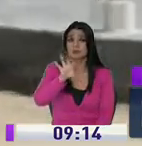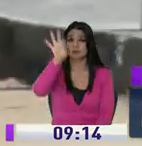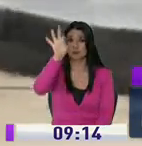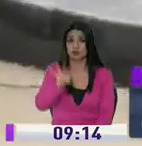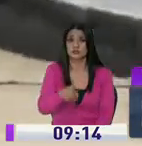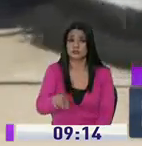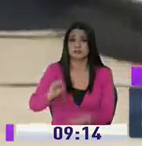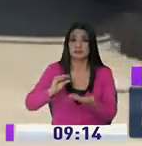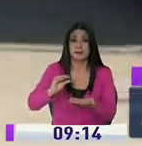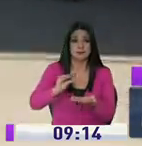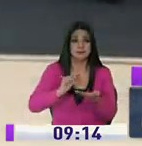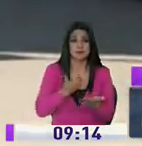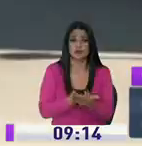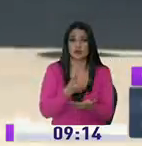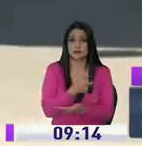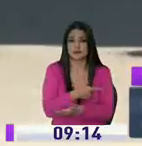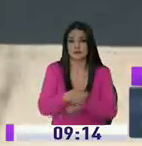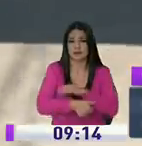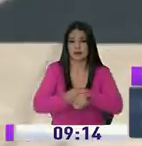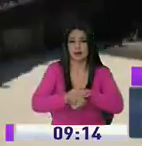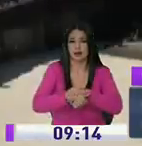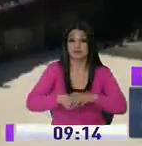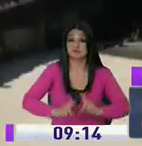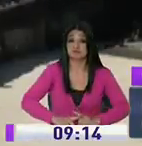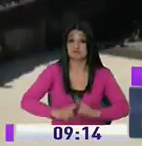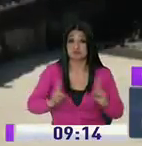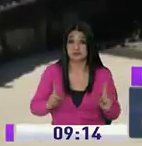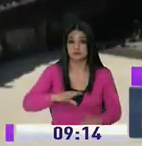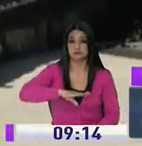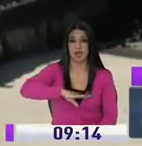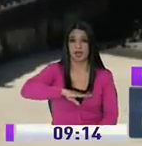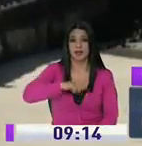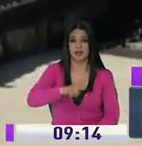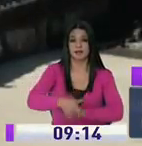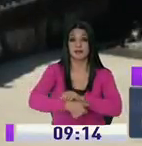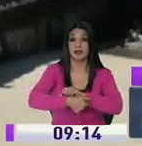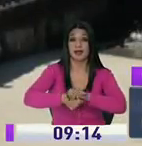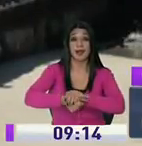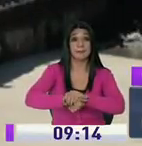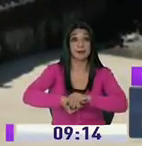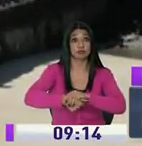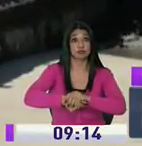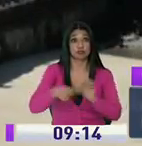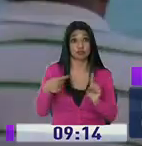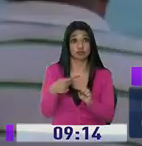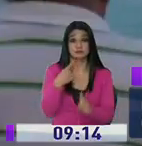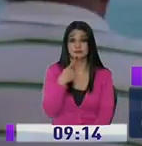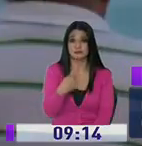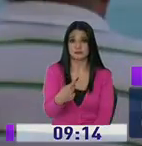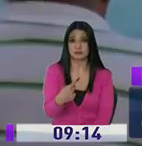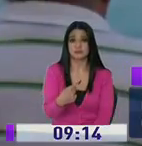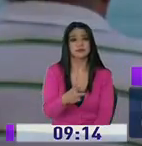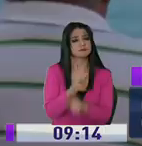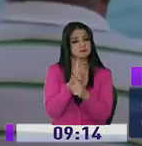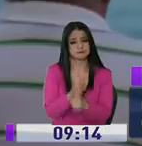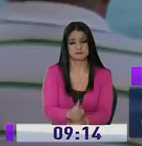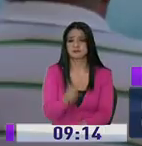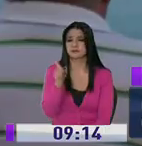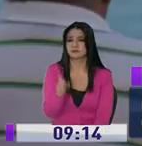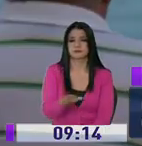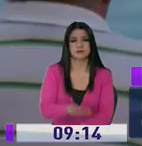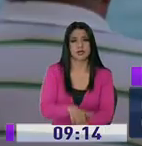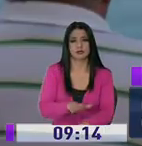de los ingresos económicos. A pesar de esto, el alcalde de la isla San Cristóbal, Bolívar Tupiza, dijo que la medida es necesaria por la